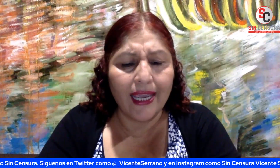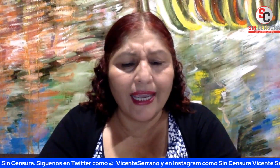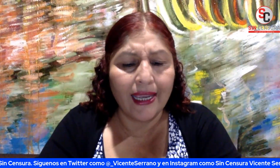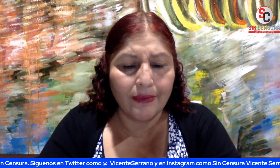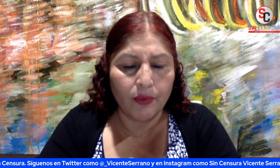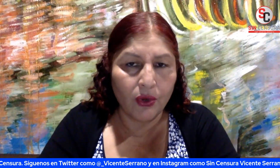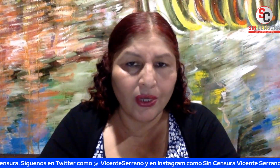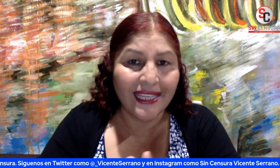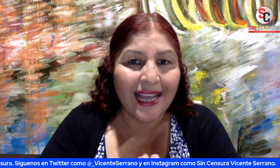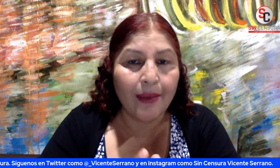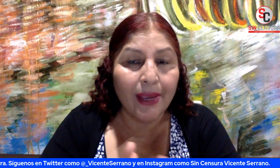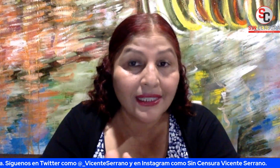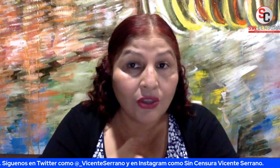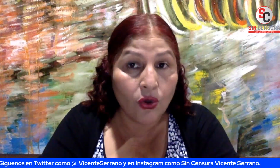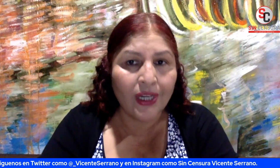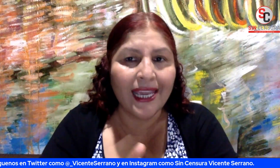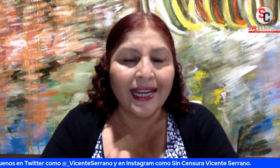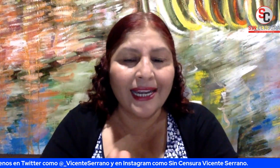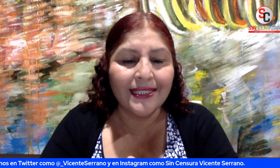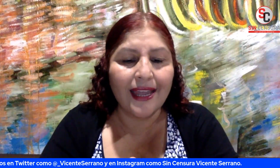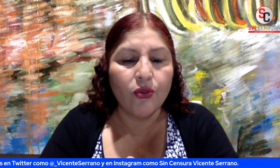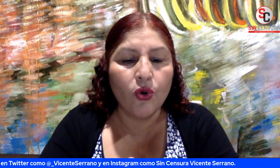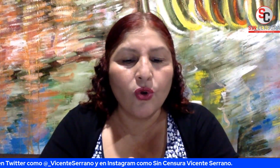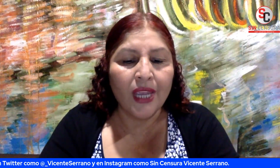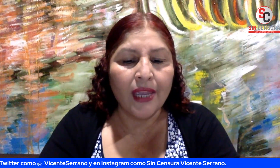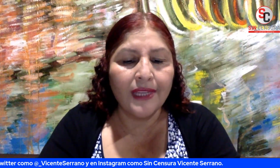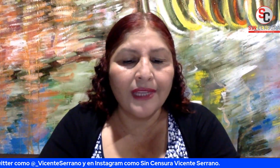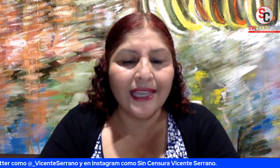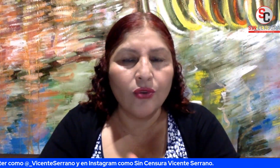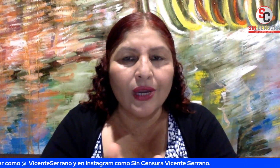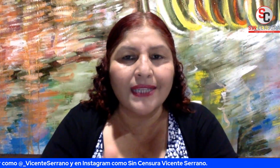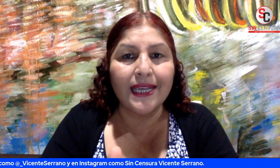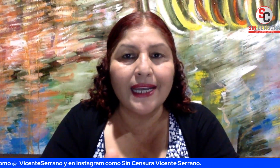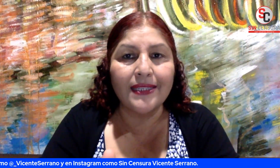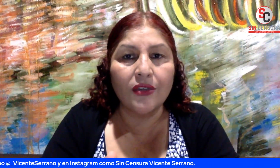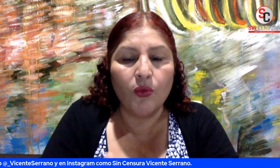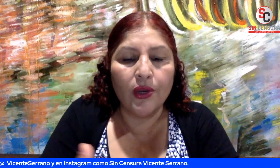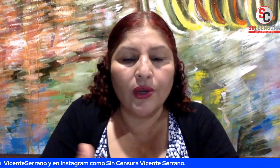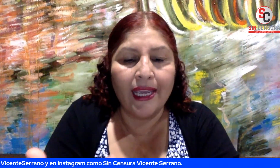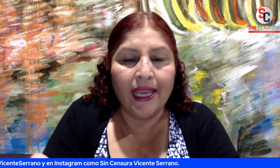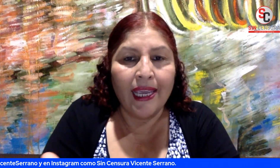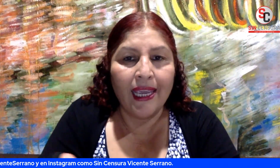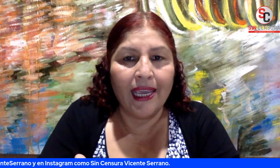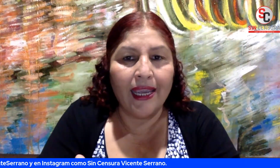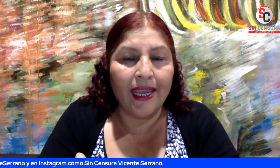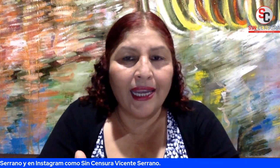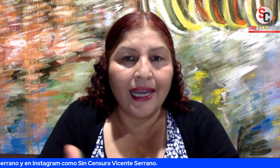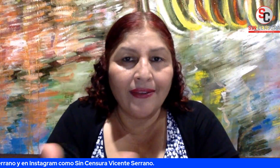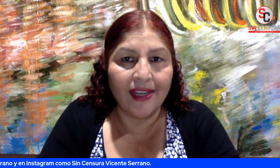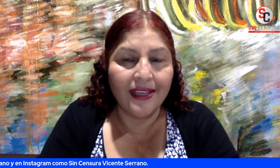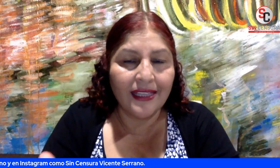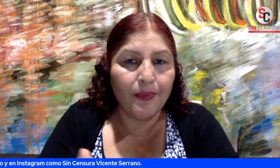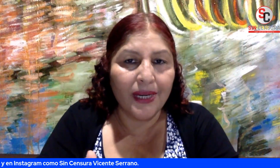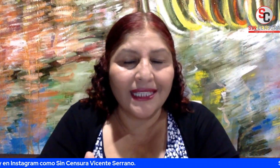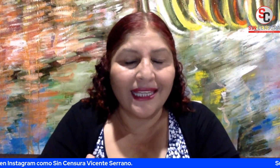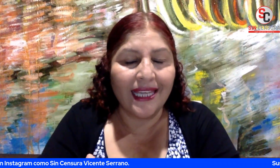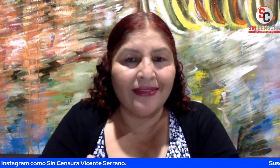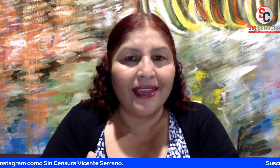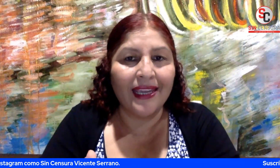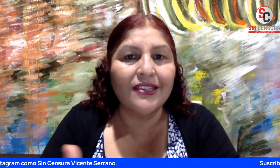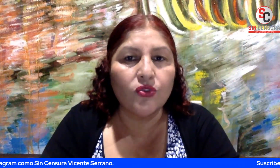creo que, bueno, esa es la versión que han estado diciendo casi como que era interés